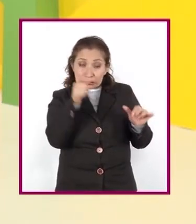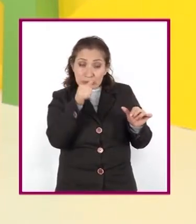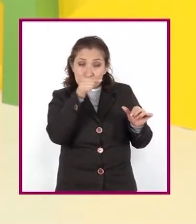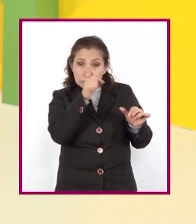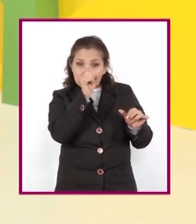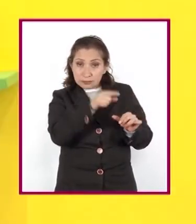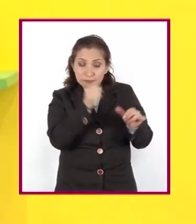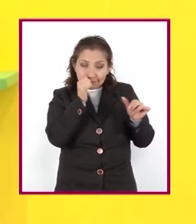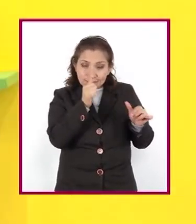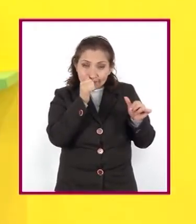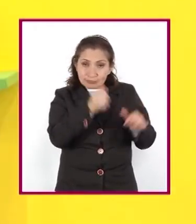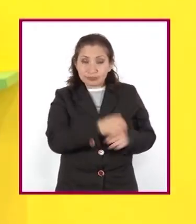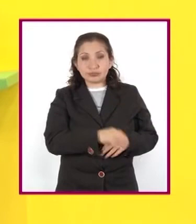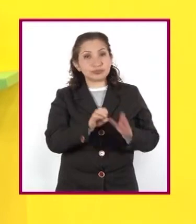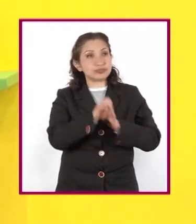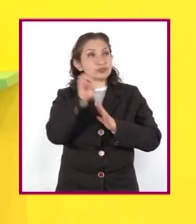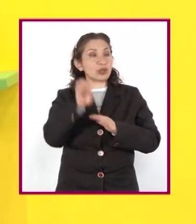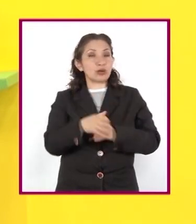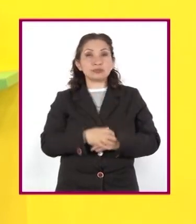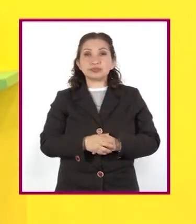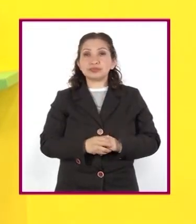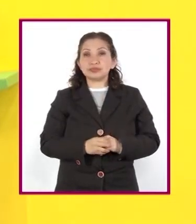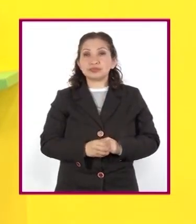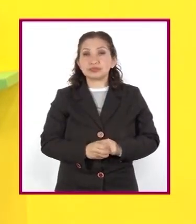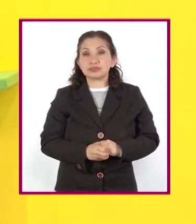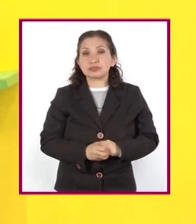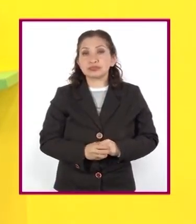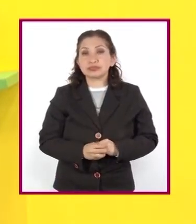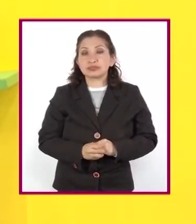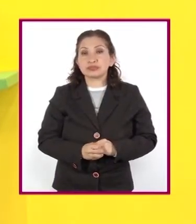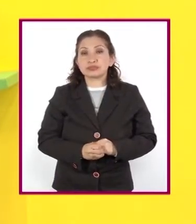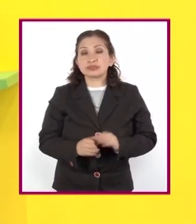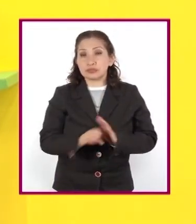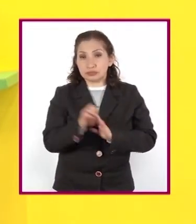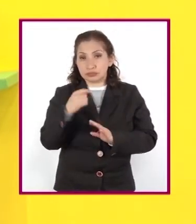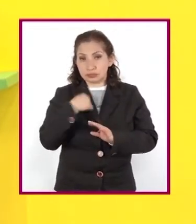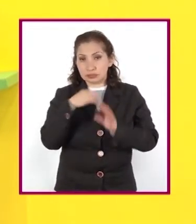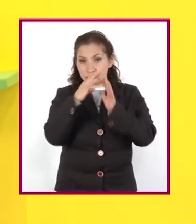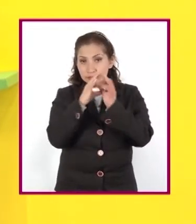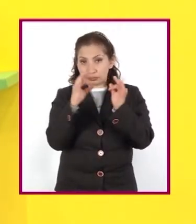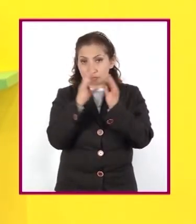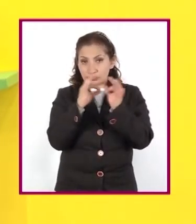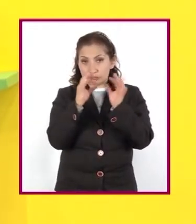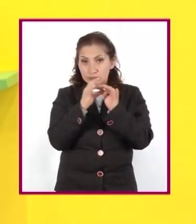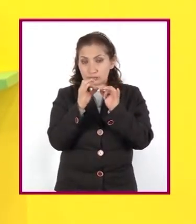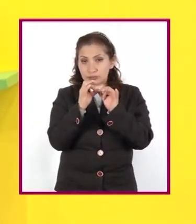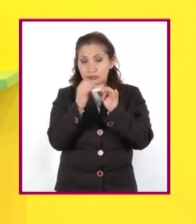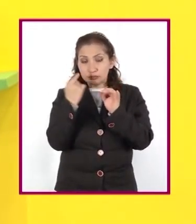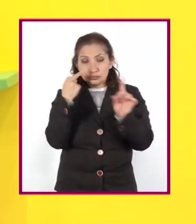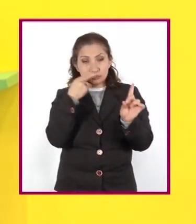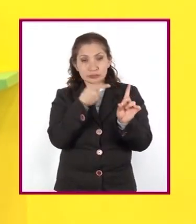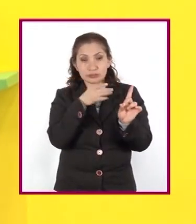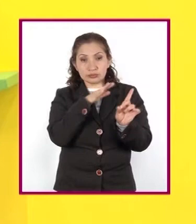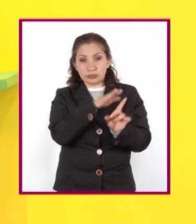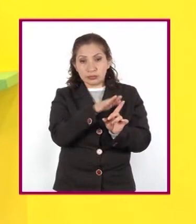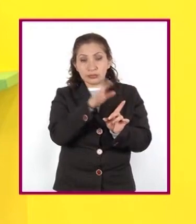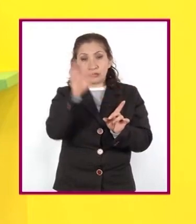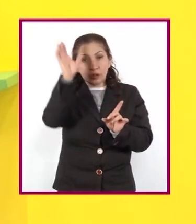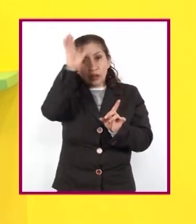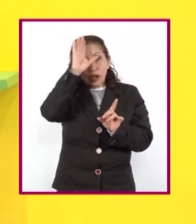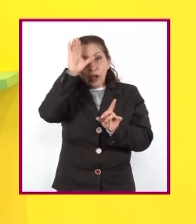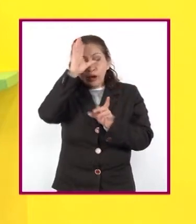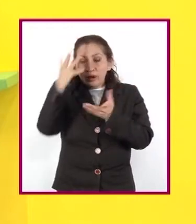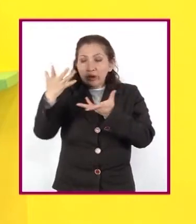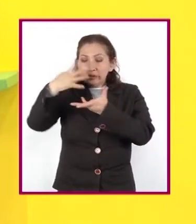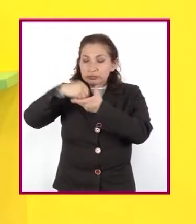el mismo. Por ejemplo, en el caso que he mencionado, es decir, en lo que concierne a la cultura